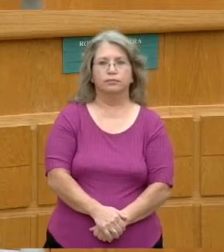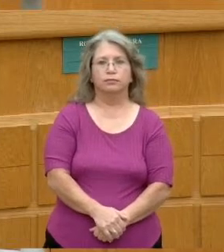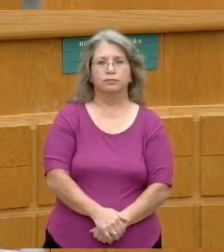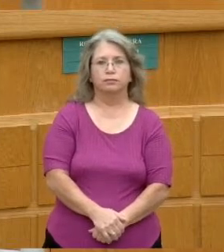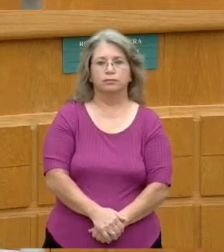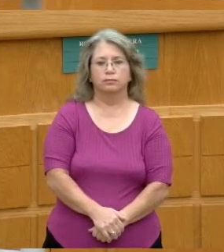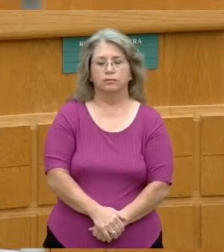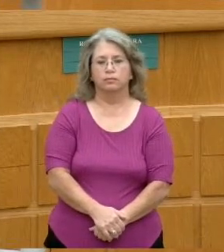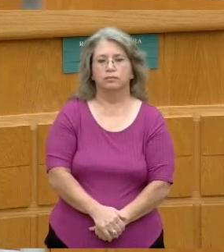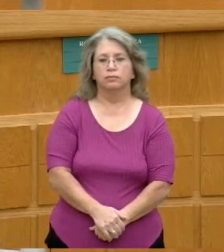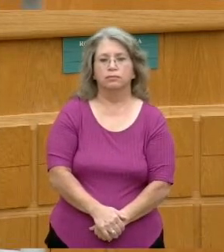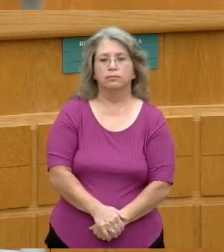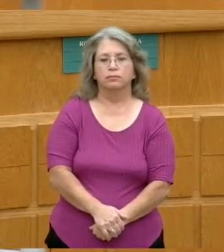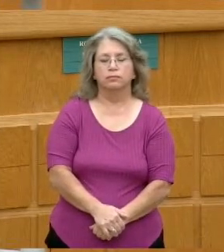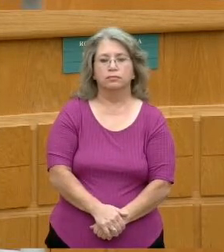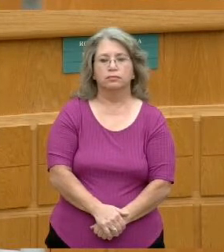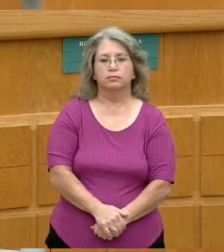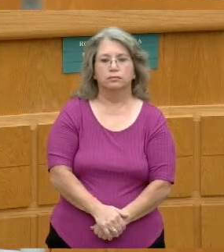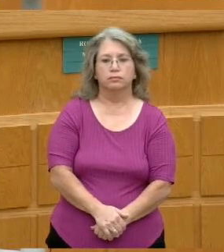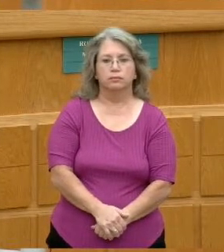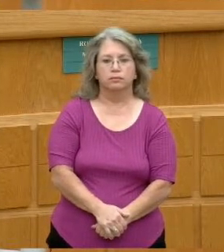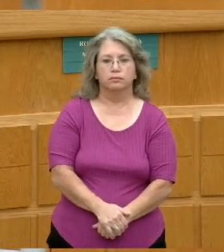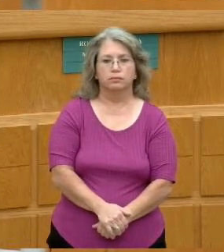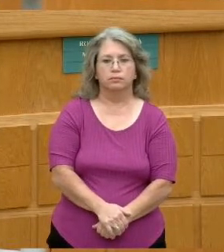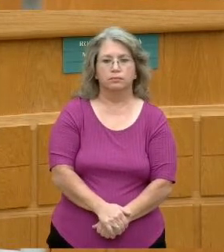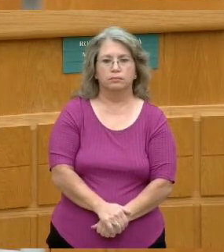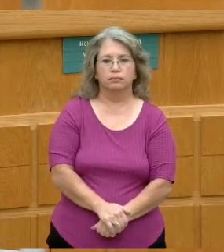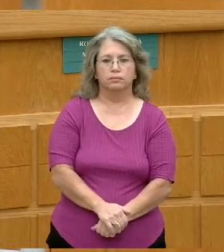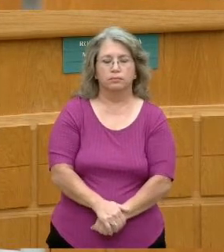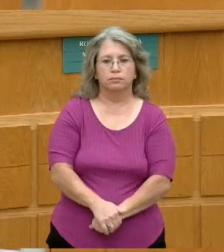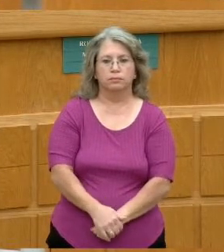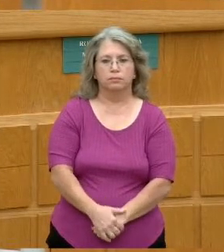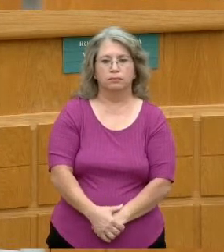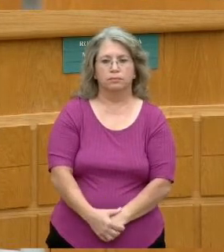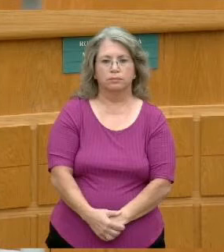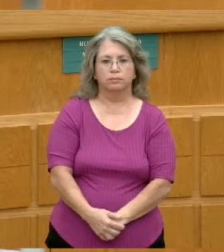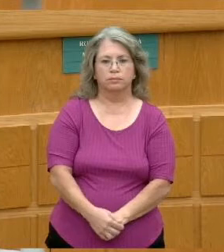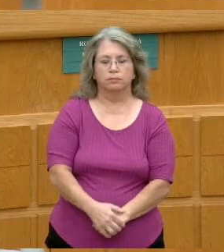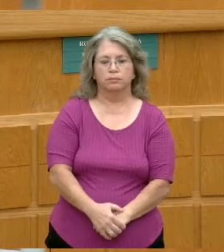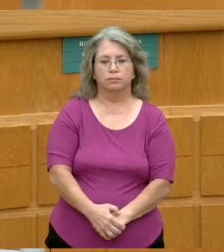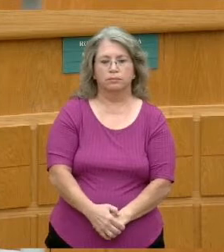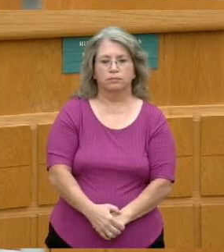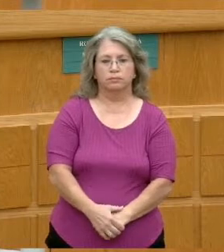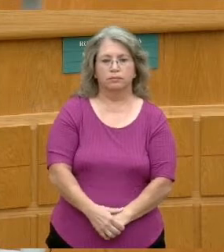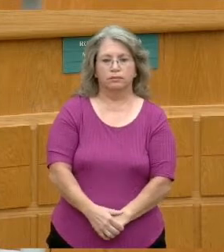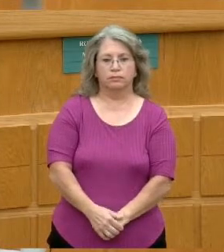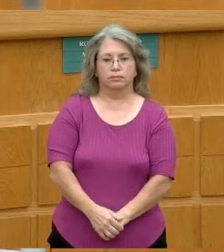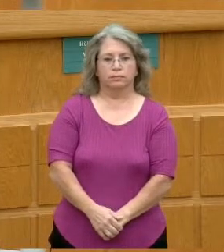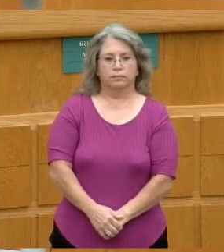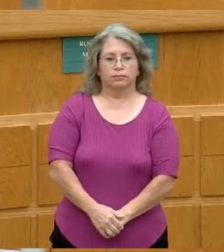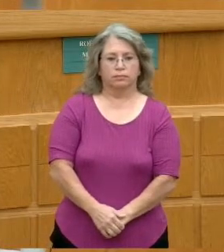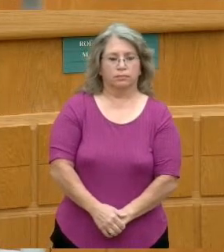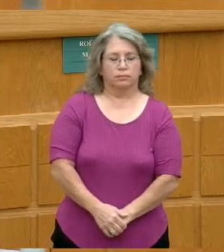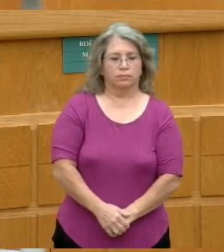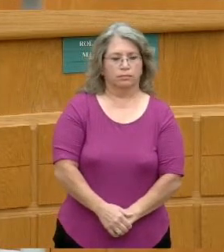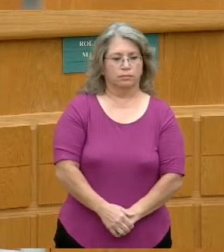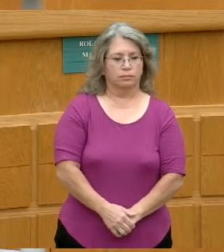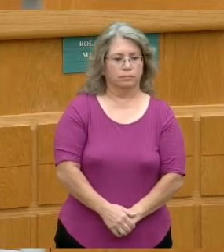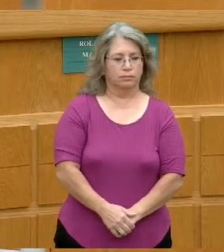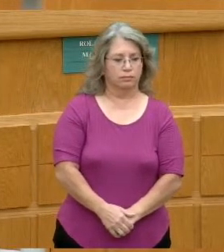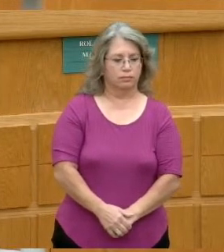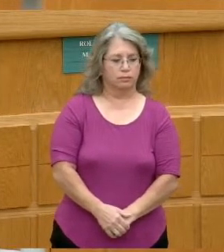Port Aransas, 7 residentes de áreas rurales. 73 de los 128 casos se han recuperado por completo, o sea, más